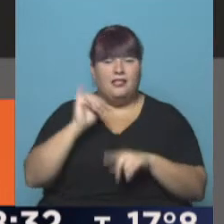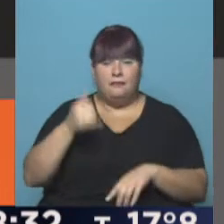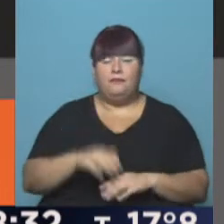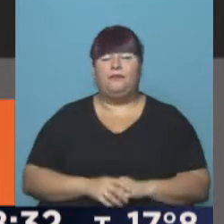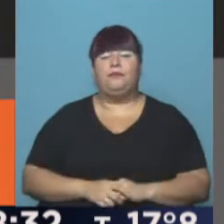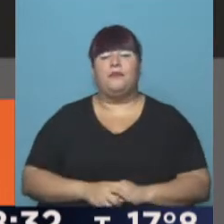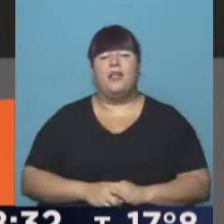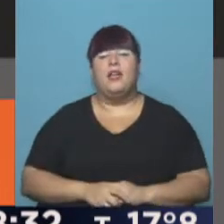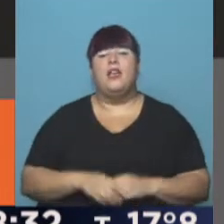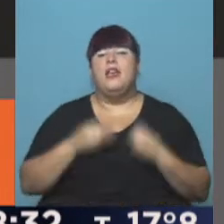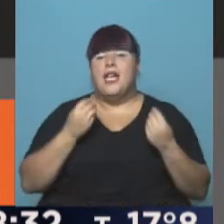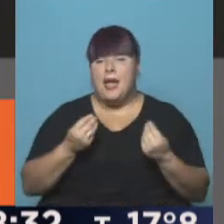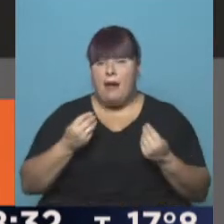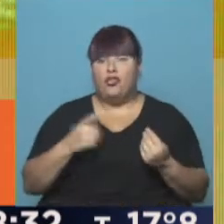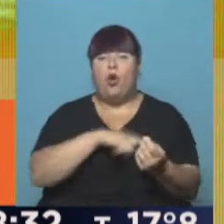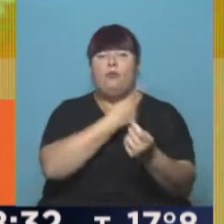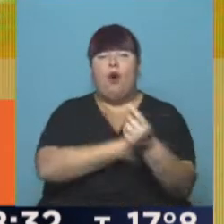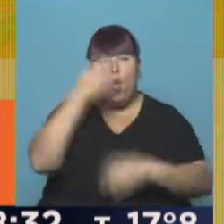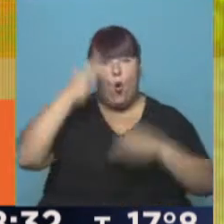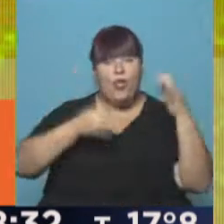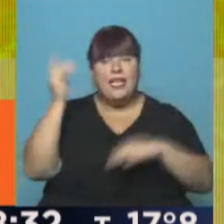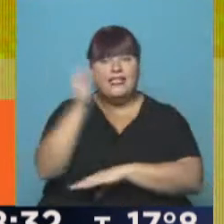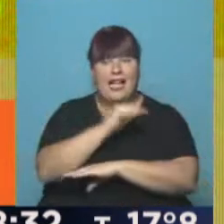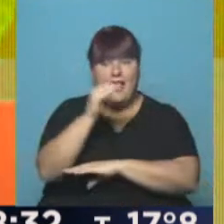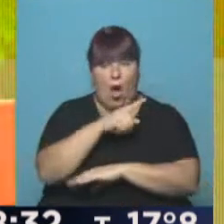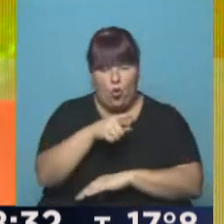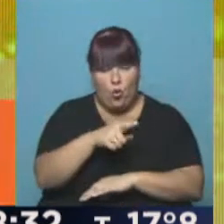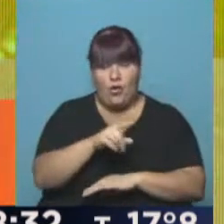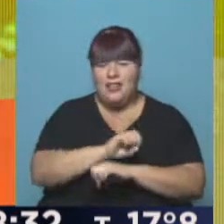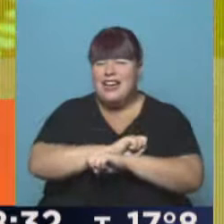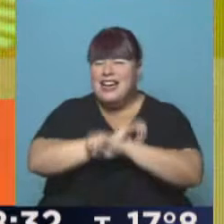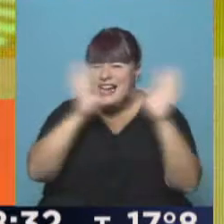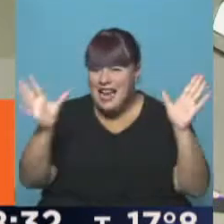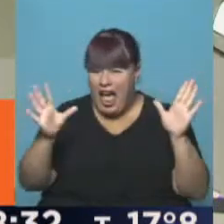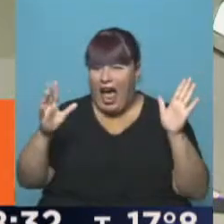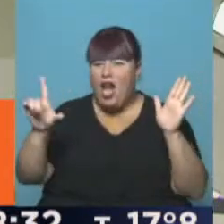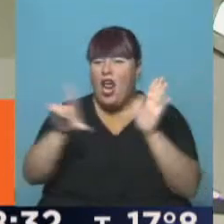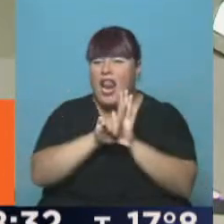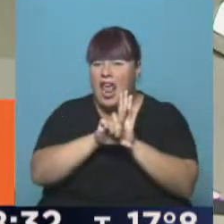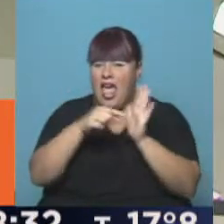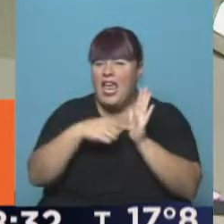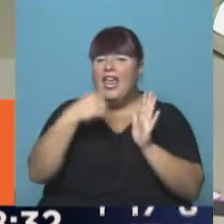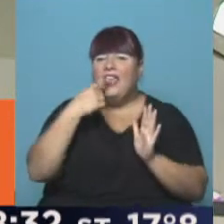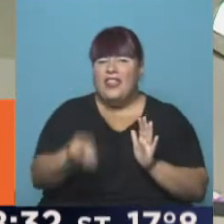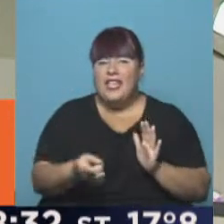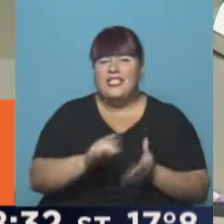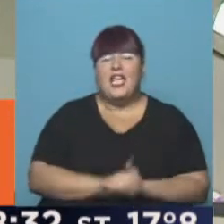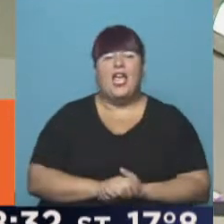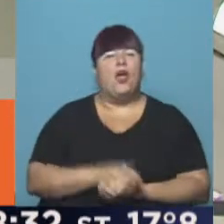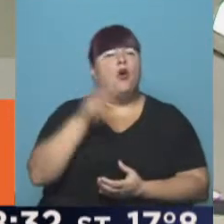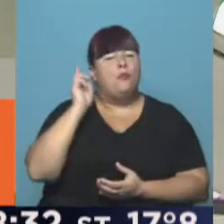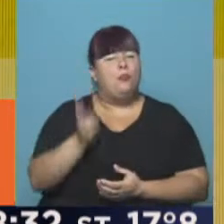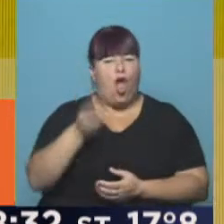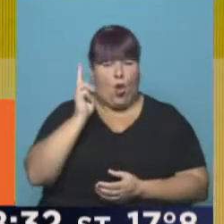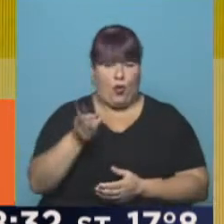y lo que pasó es que el poder judicial santacruceño pero clarísima era la constitución que decía que era que no